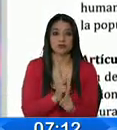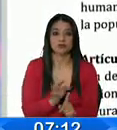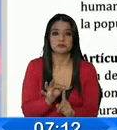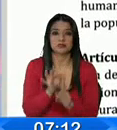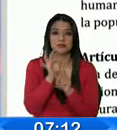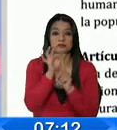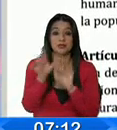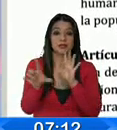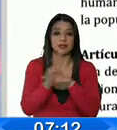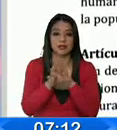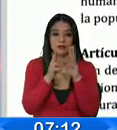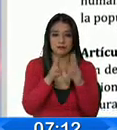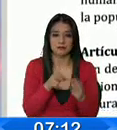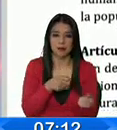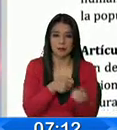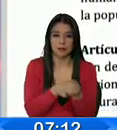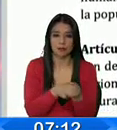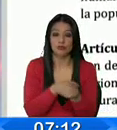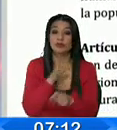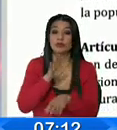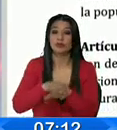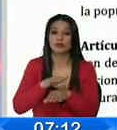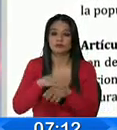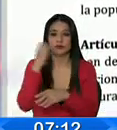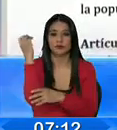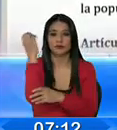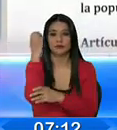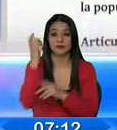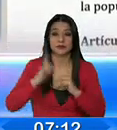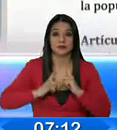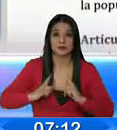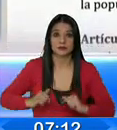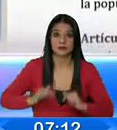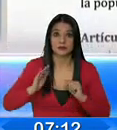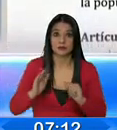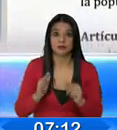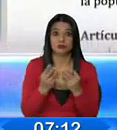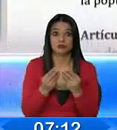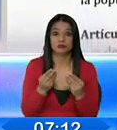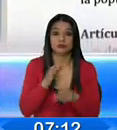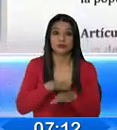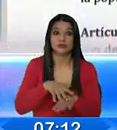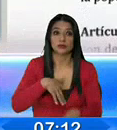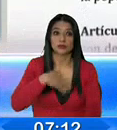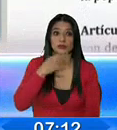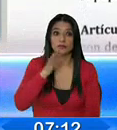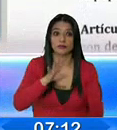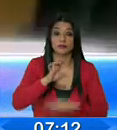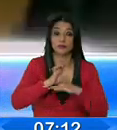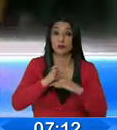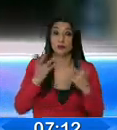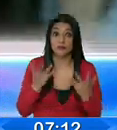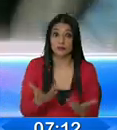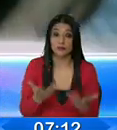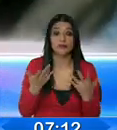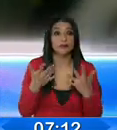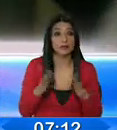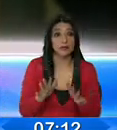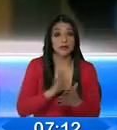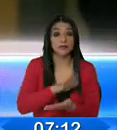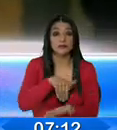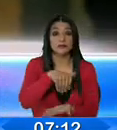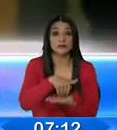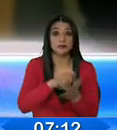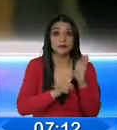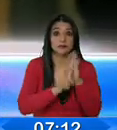ley humanitaria creada para hacer frente a la emergencia sanitaria por la pandemia de coronavirus en el país, está que los centros de